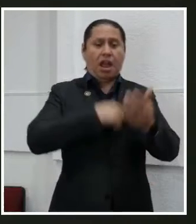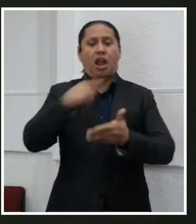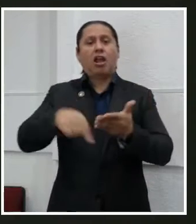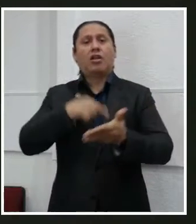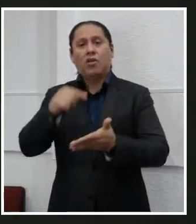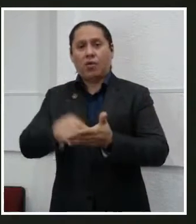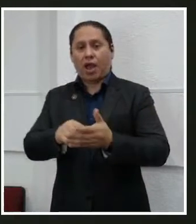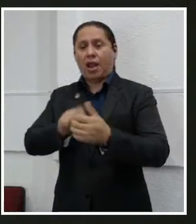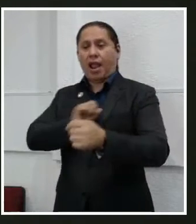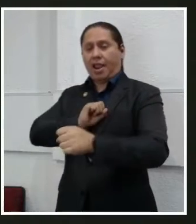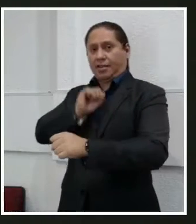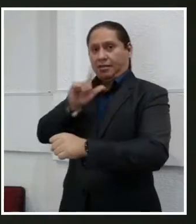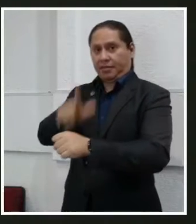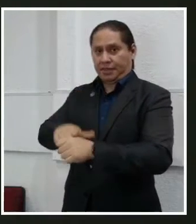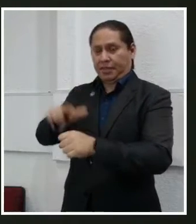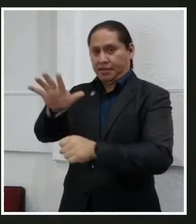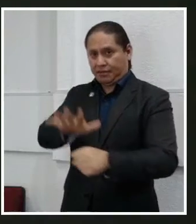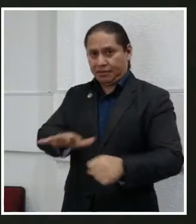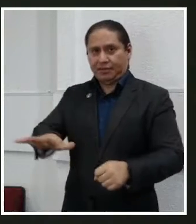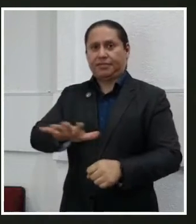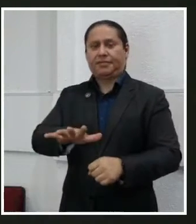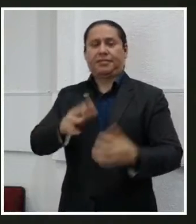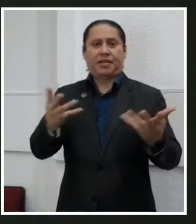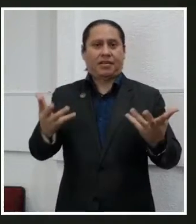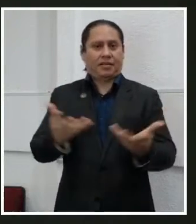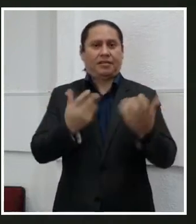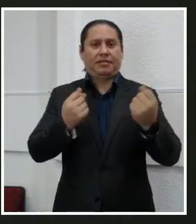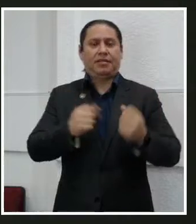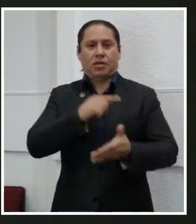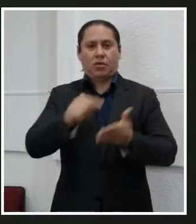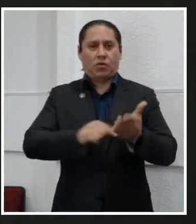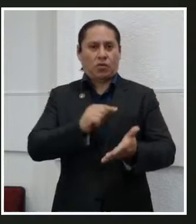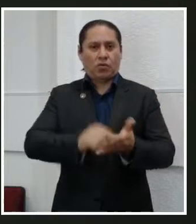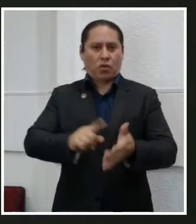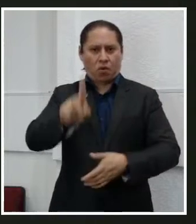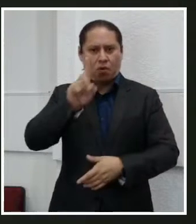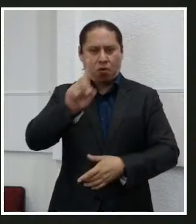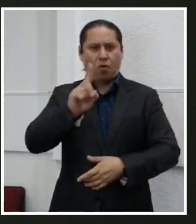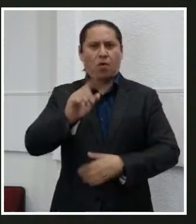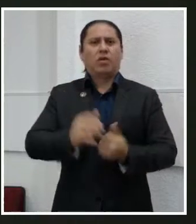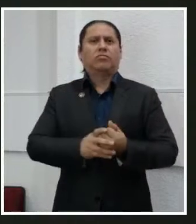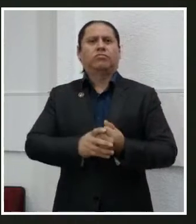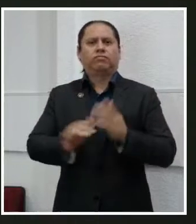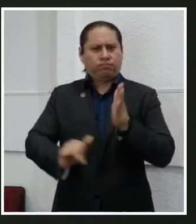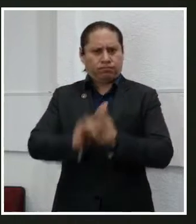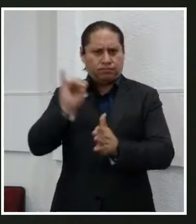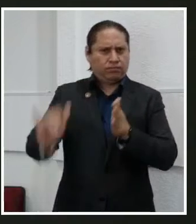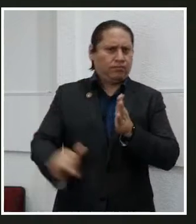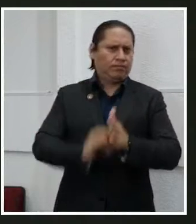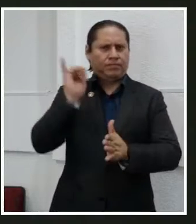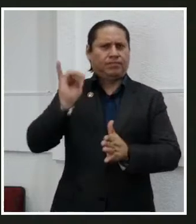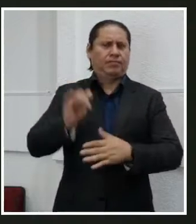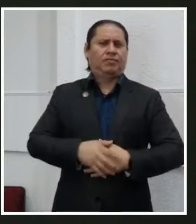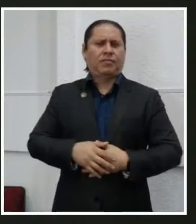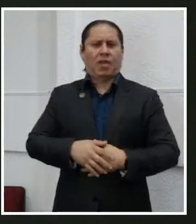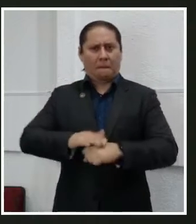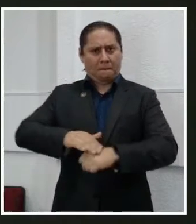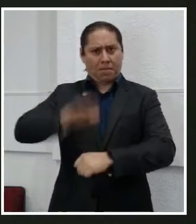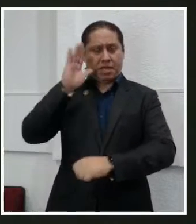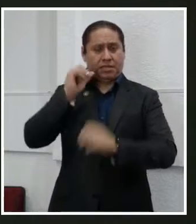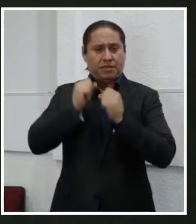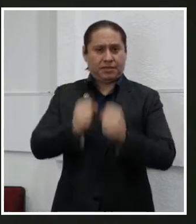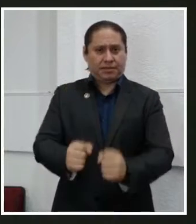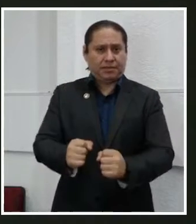zonas especiales, realizando en estas zonas una obra integral y de mayor